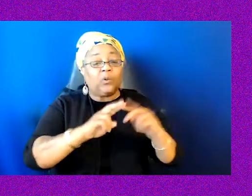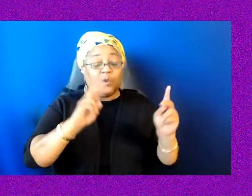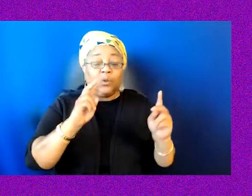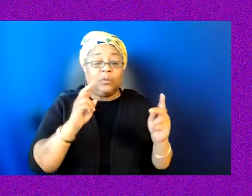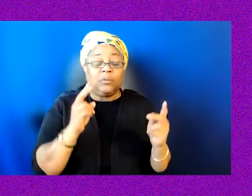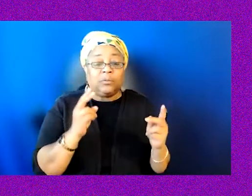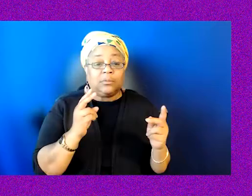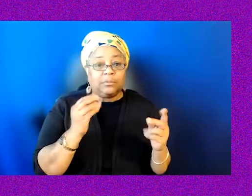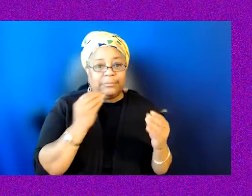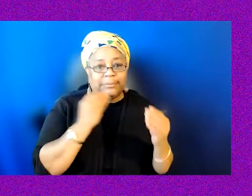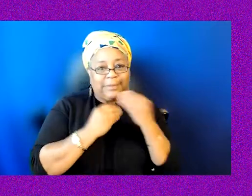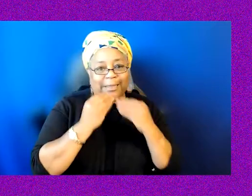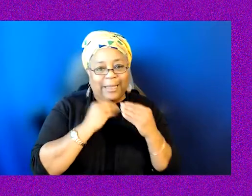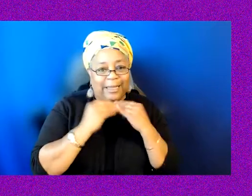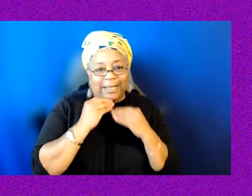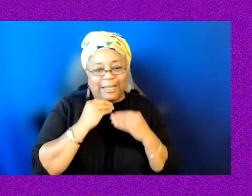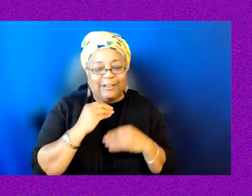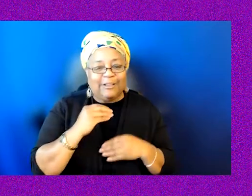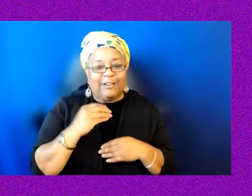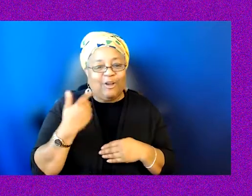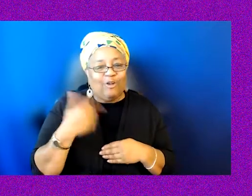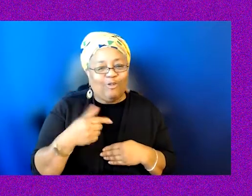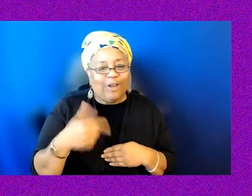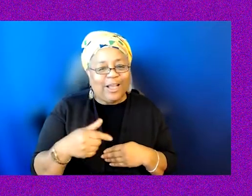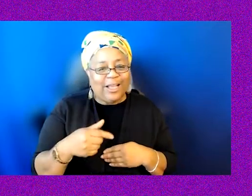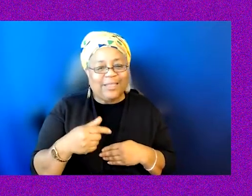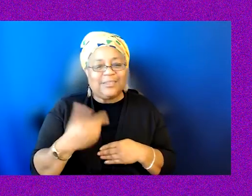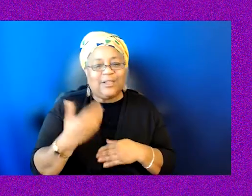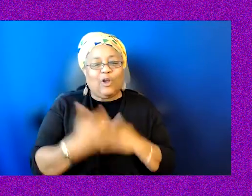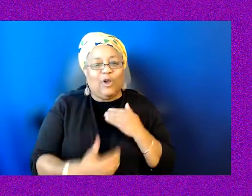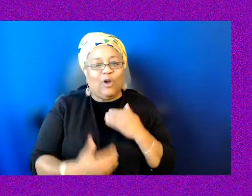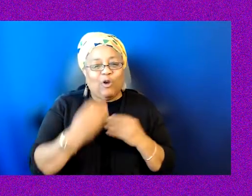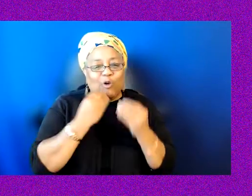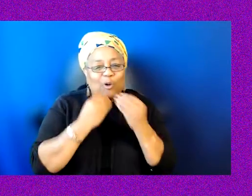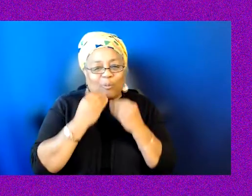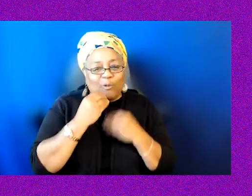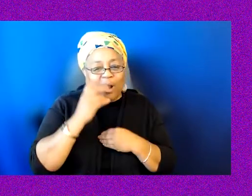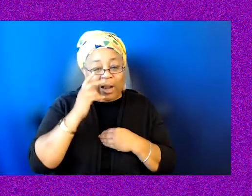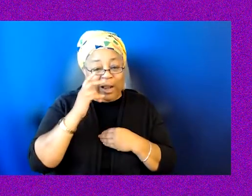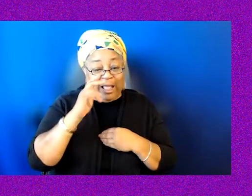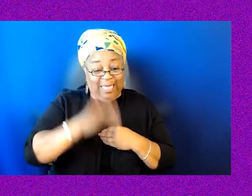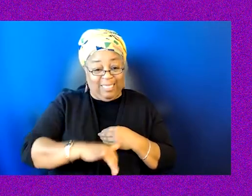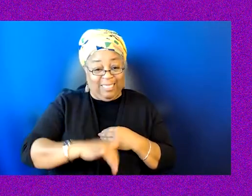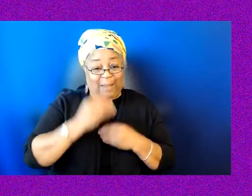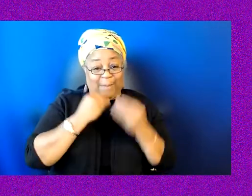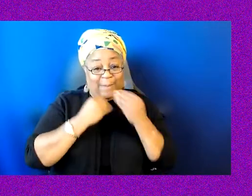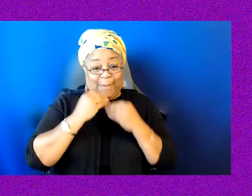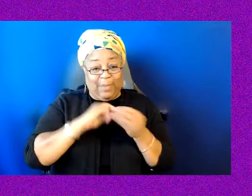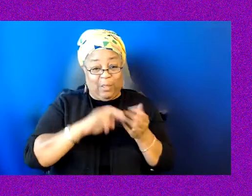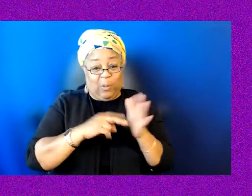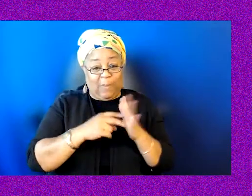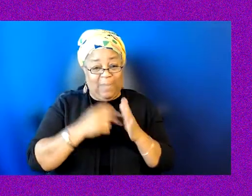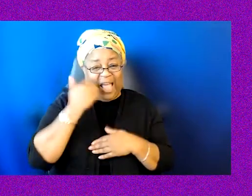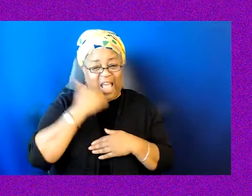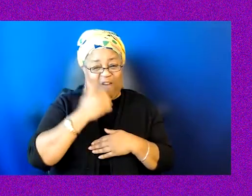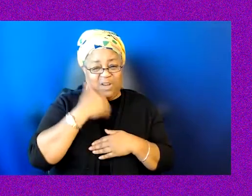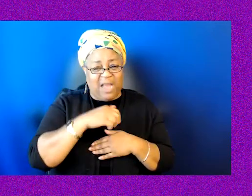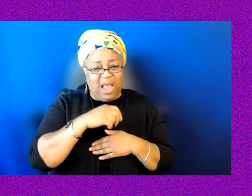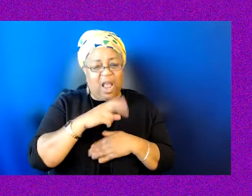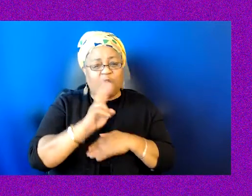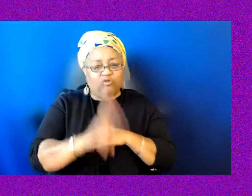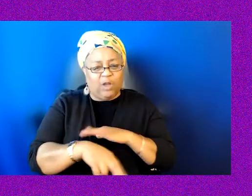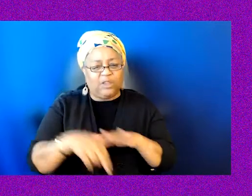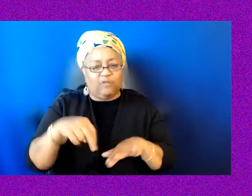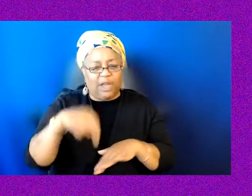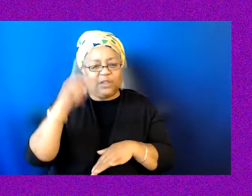alimento. También esperando comer verduras verdes y pan de maíz.